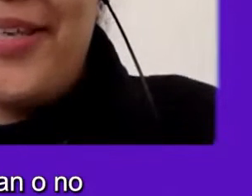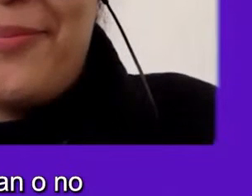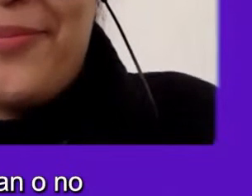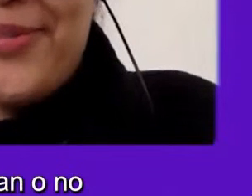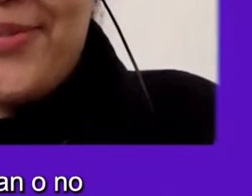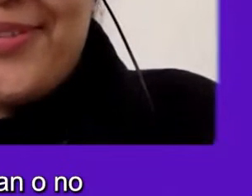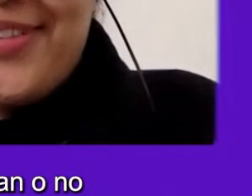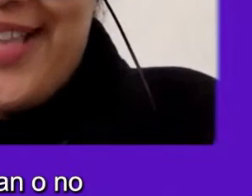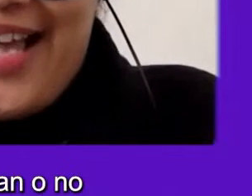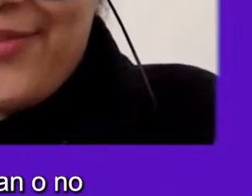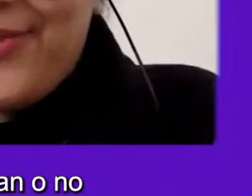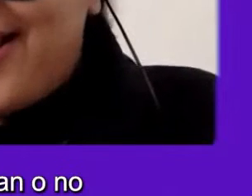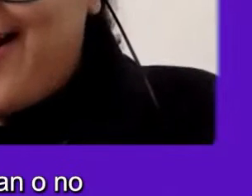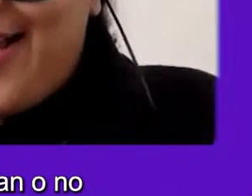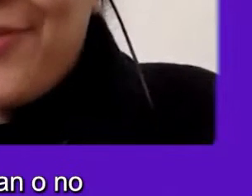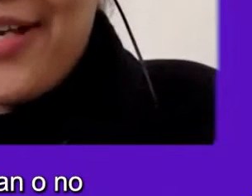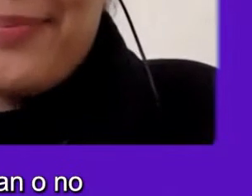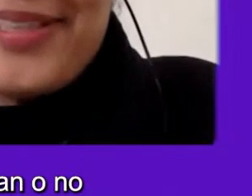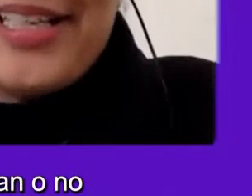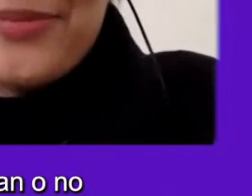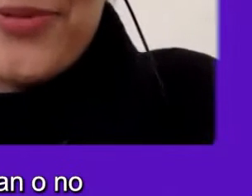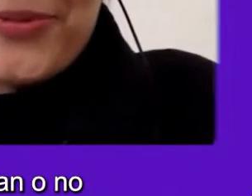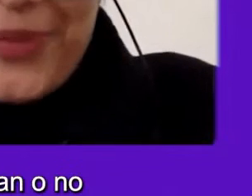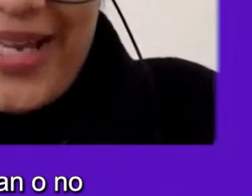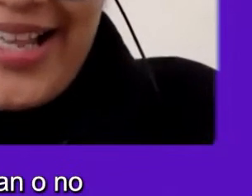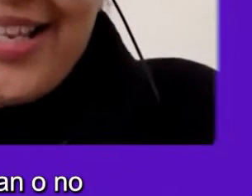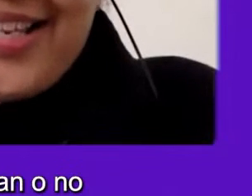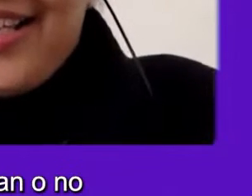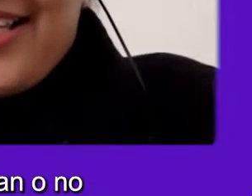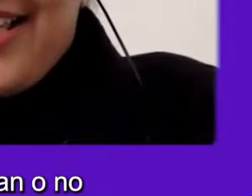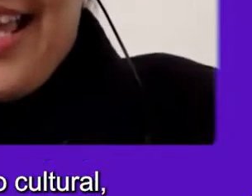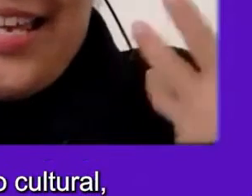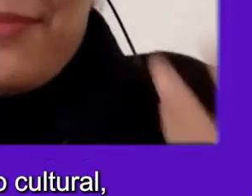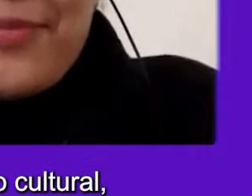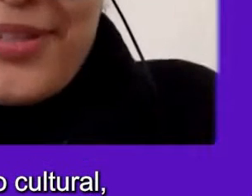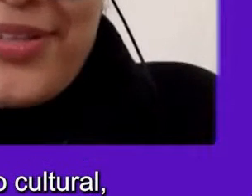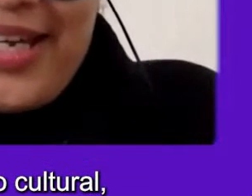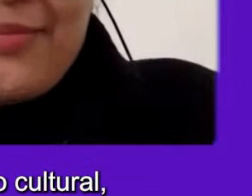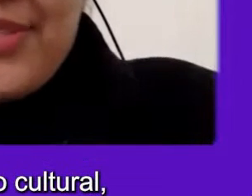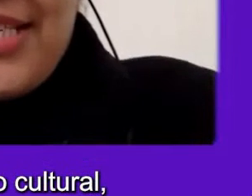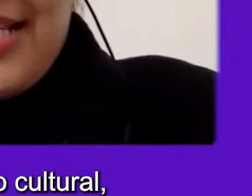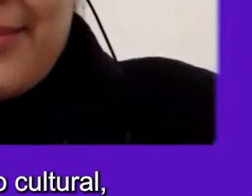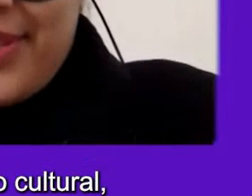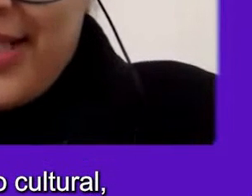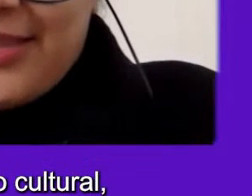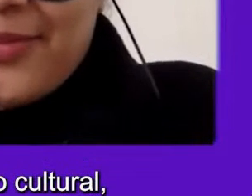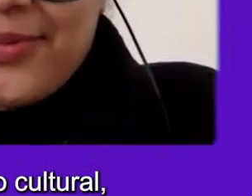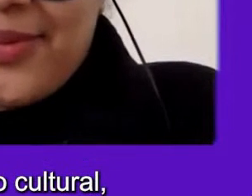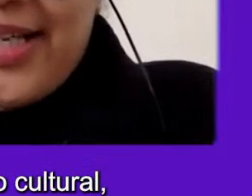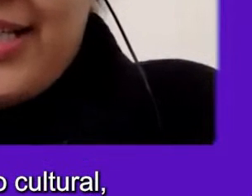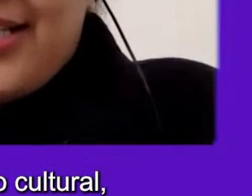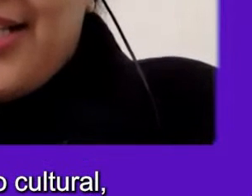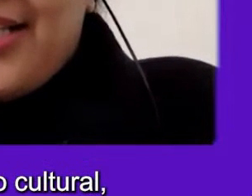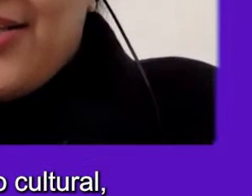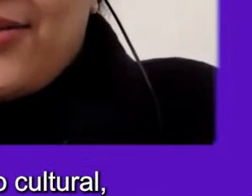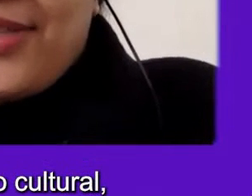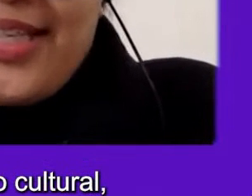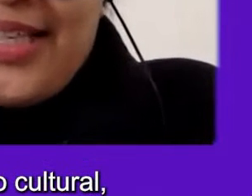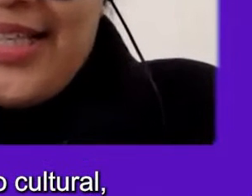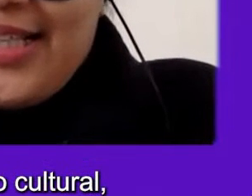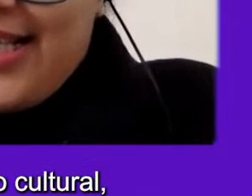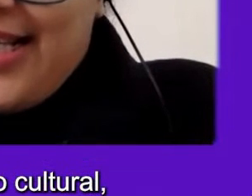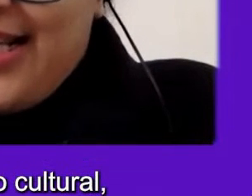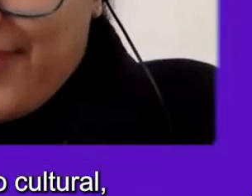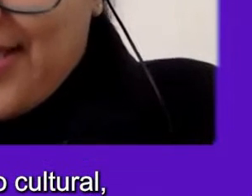sino porque pues hay un capitalismo cultural. ¿En qué momento llegamos a ese capitalismo cultural